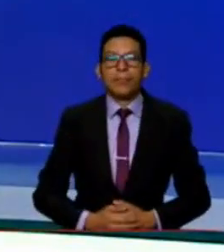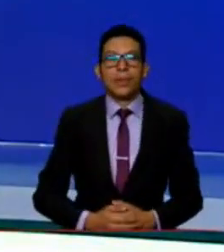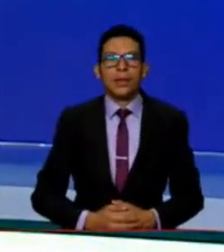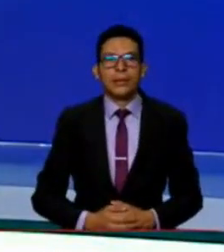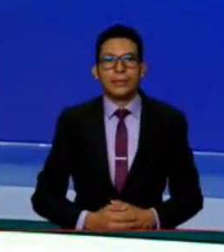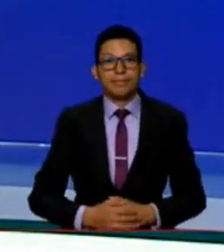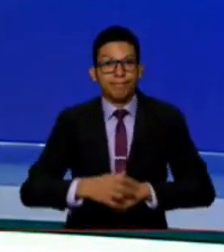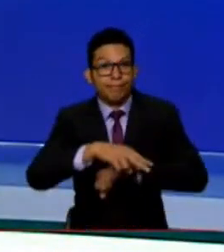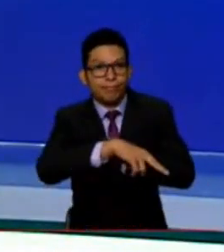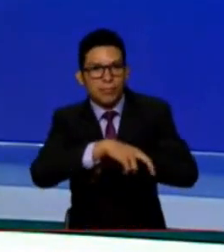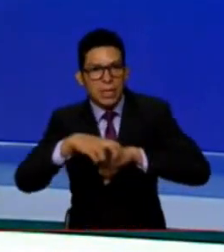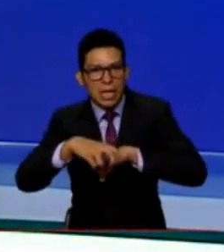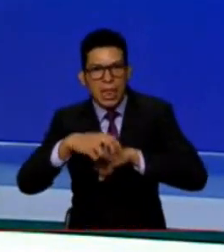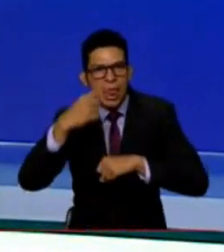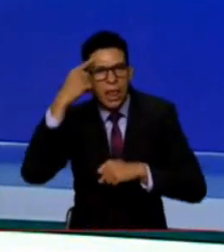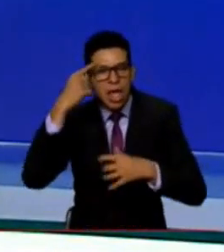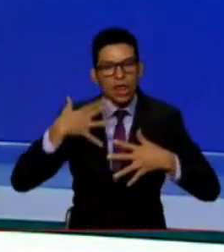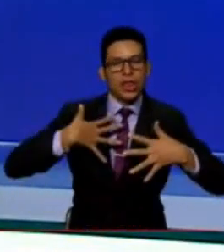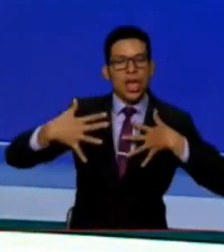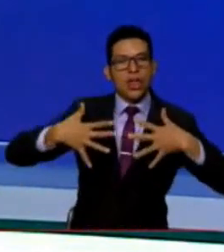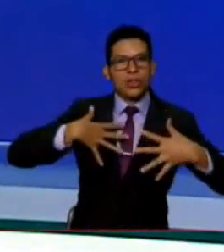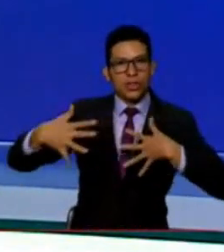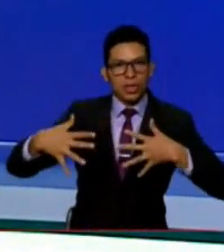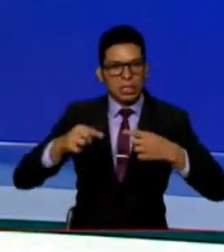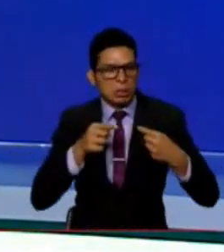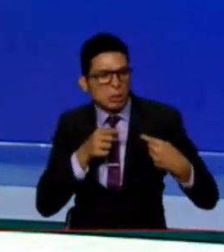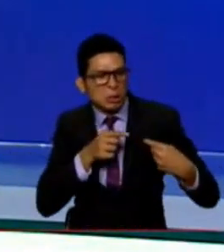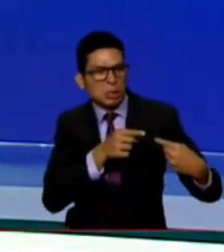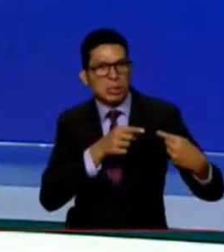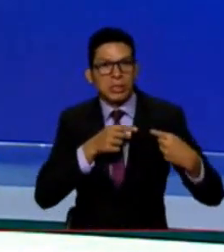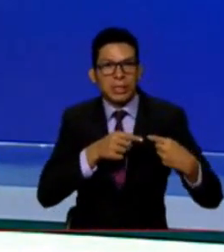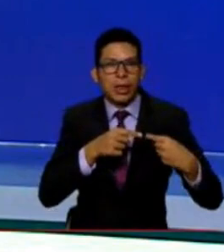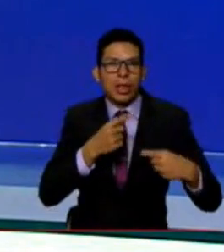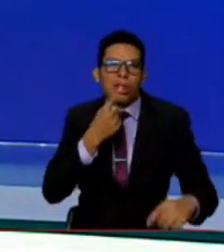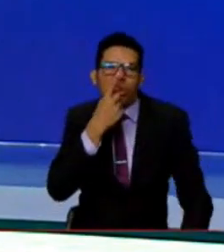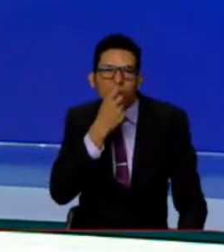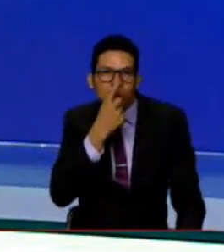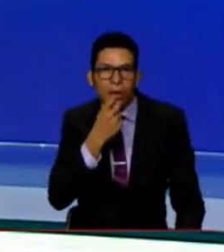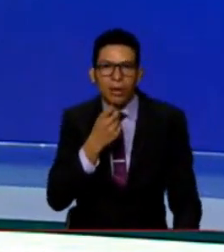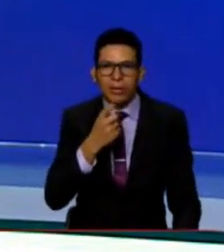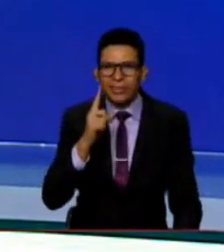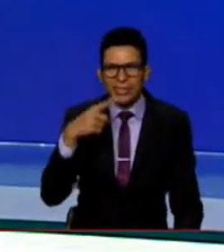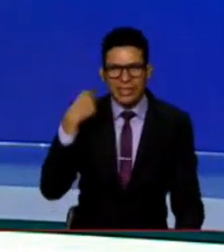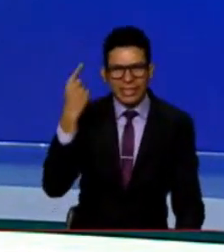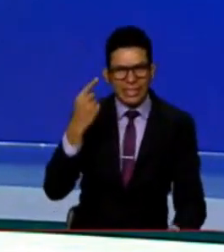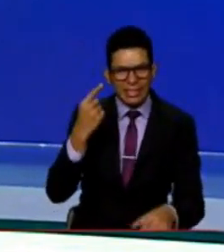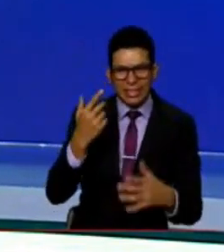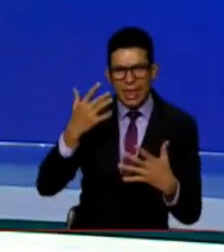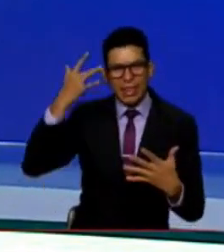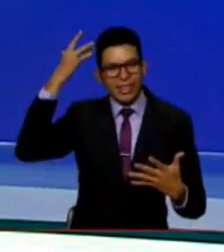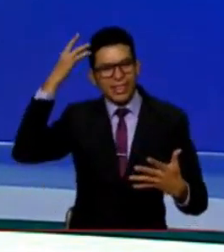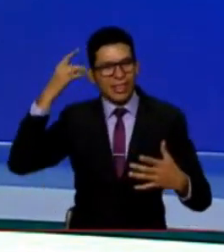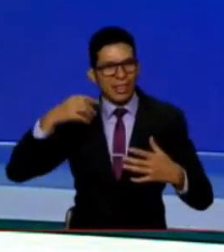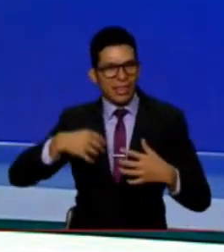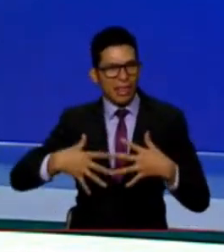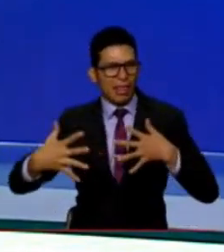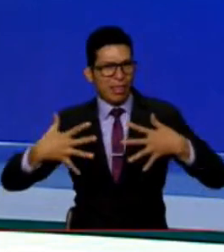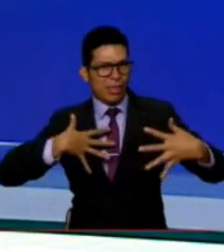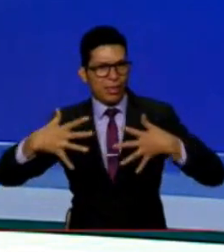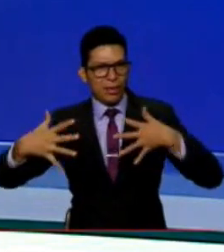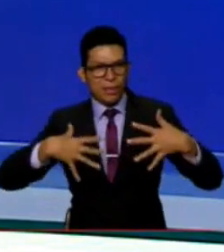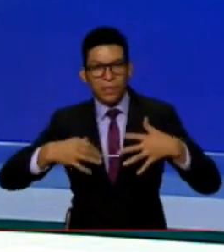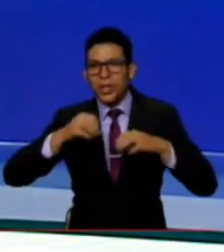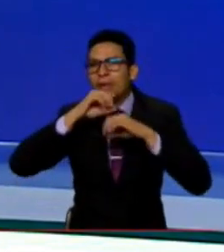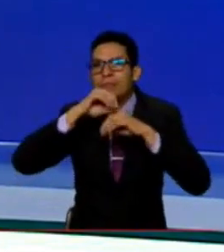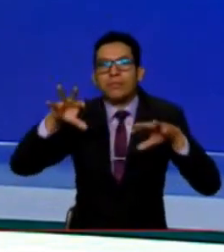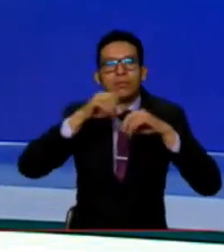hurtos actuados, supuestos sicariatos, riñas fingidas y otros hechos delictivos y de violencia que se viralizan en redes sociales y